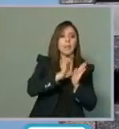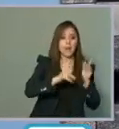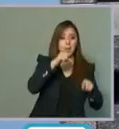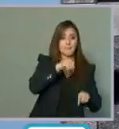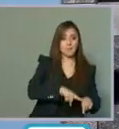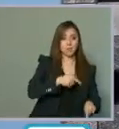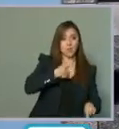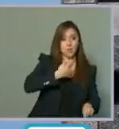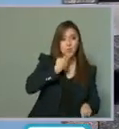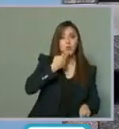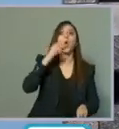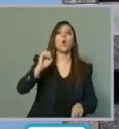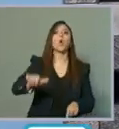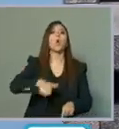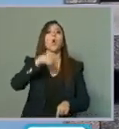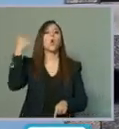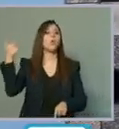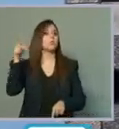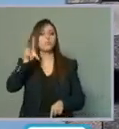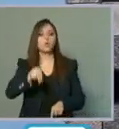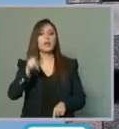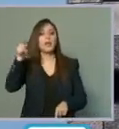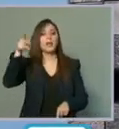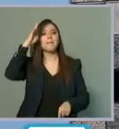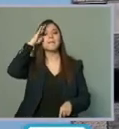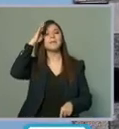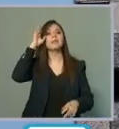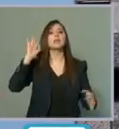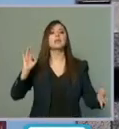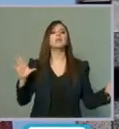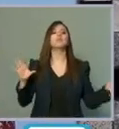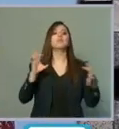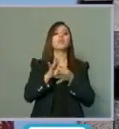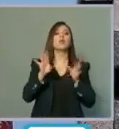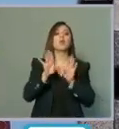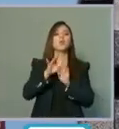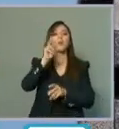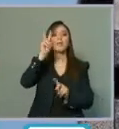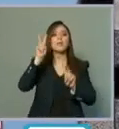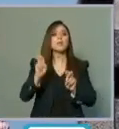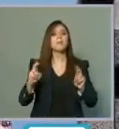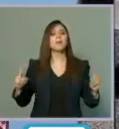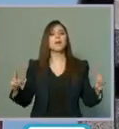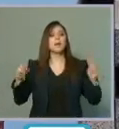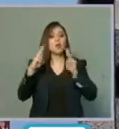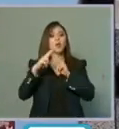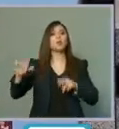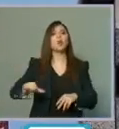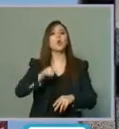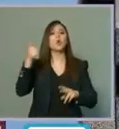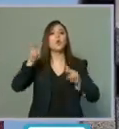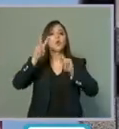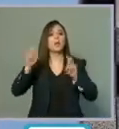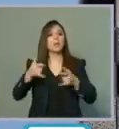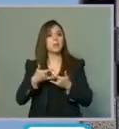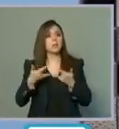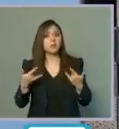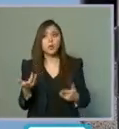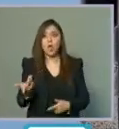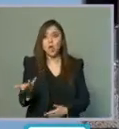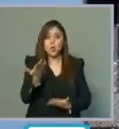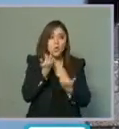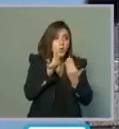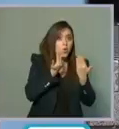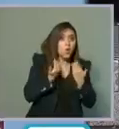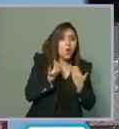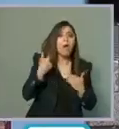actual, sino que las pone con las fechas de acontecimientos religiosos o de acontecimientos de la historia. Entonces, en esa parte, si no tenemos las notas, pues igual y sí